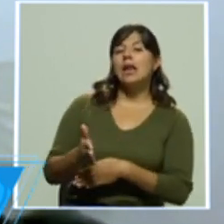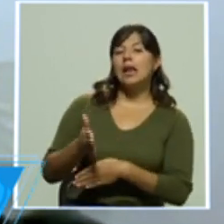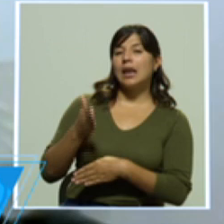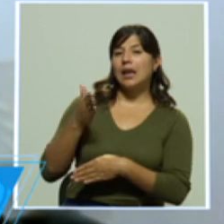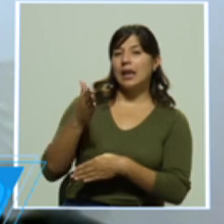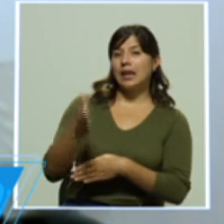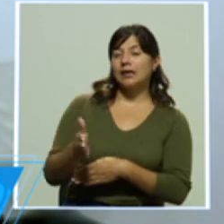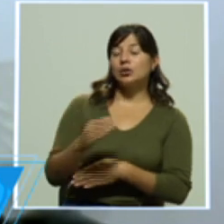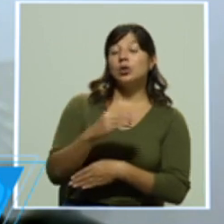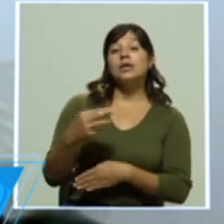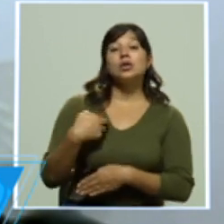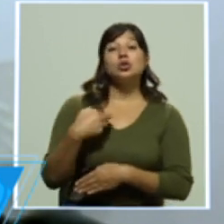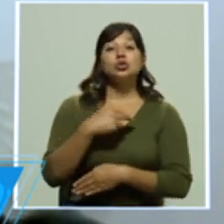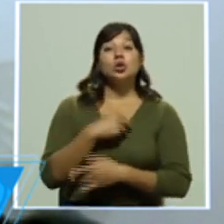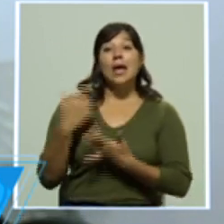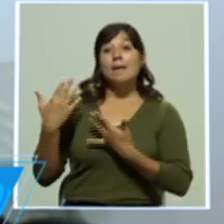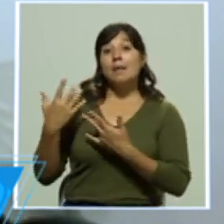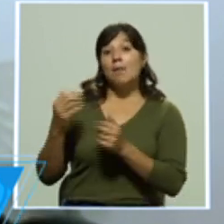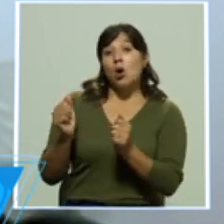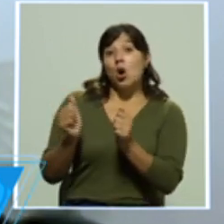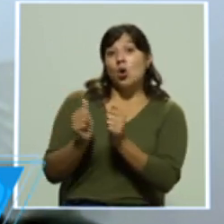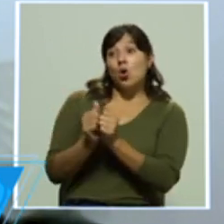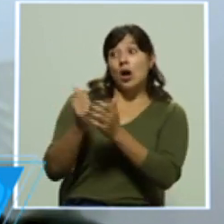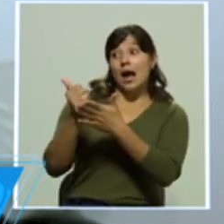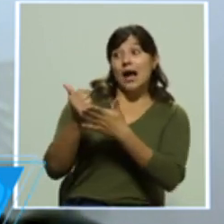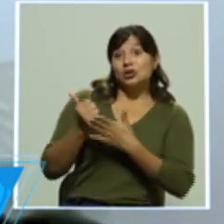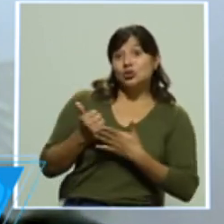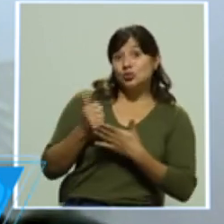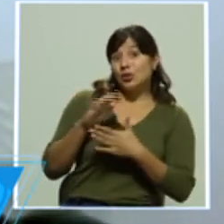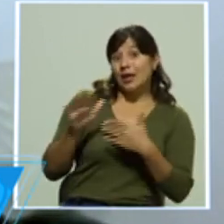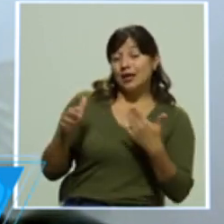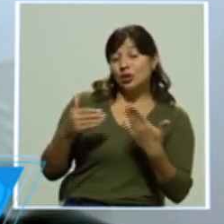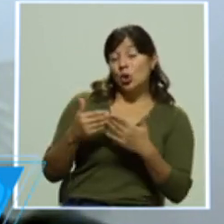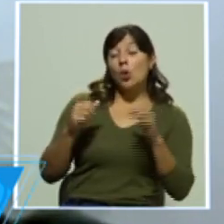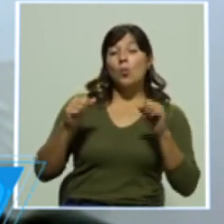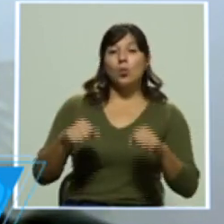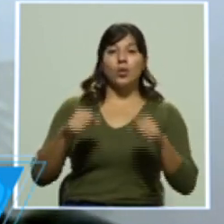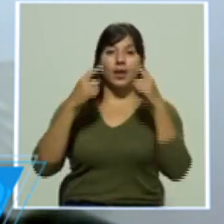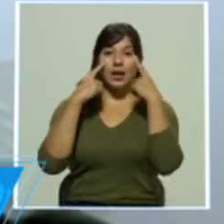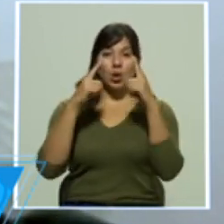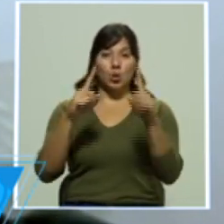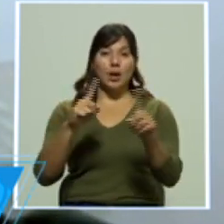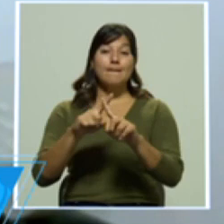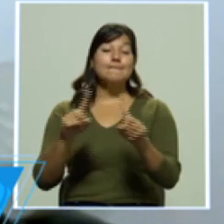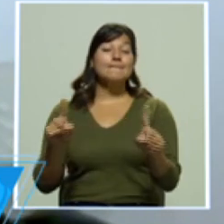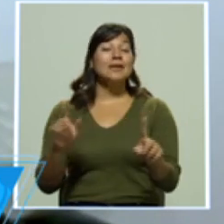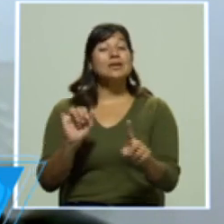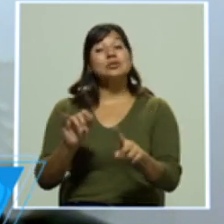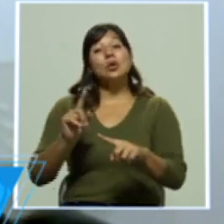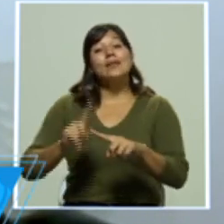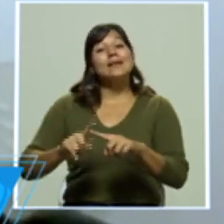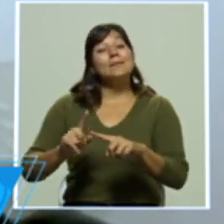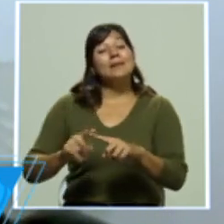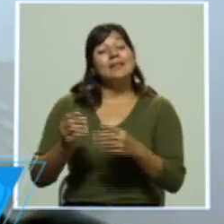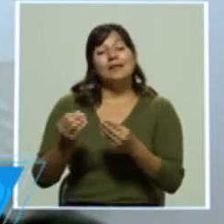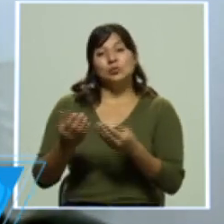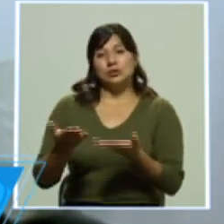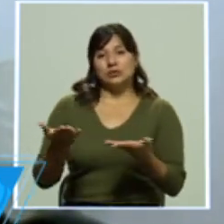lento y esperamos que con la ayuda de todos podamos lograrlo, pero eso va a depender de muchos